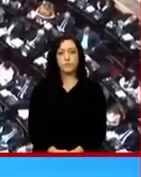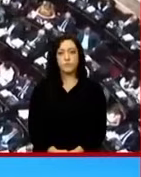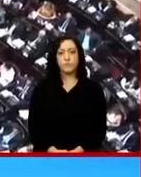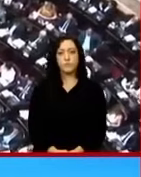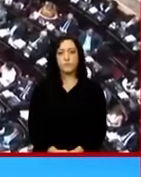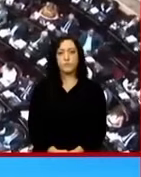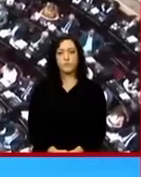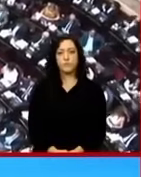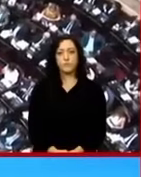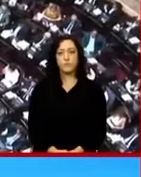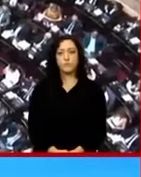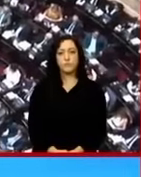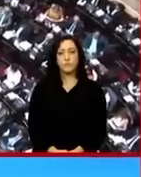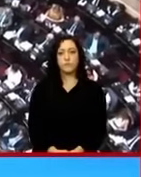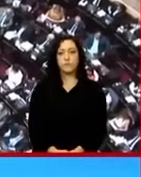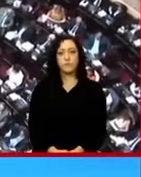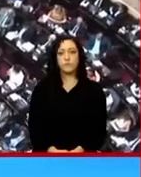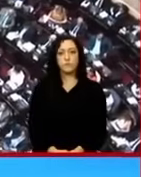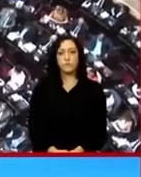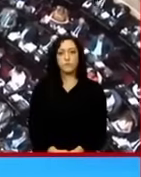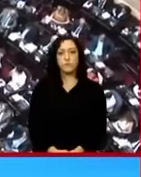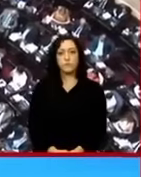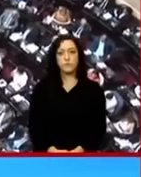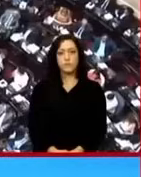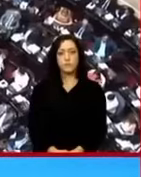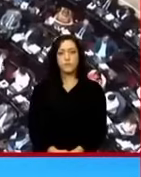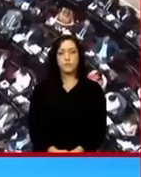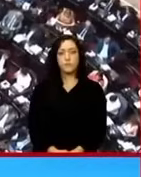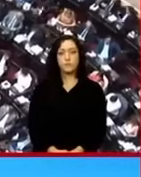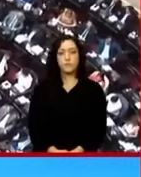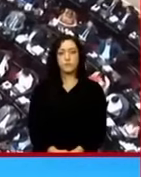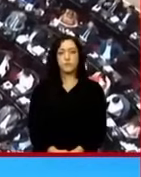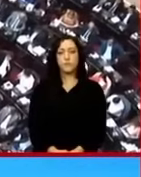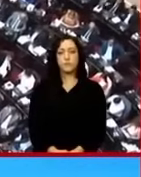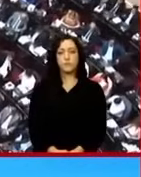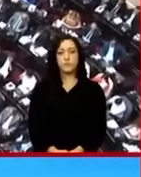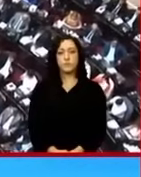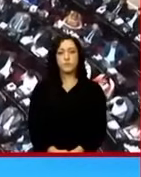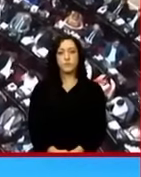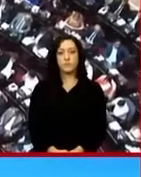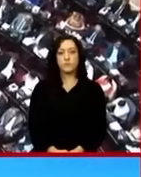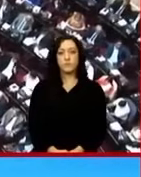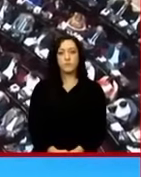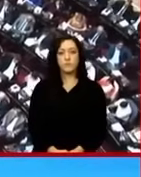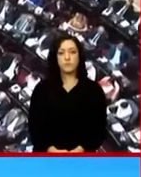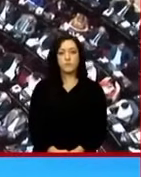fue a Europa, tengo un hijo que está en Ibiza,